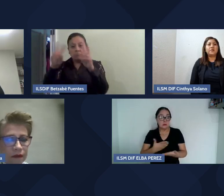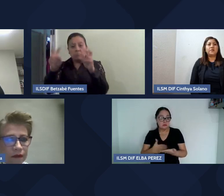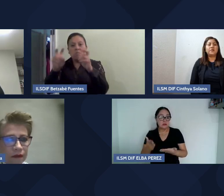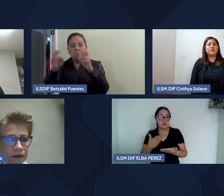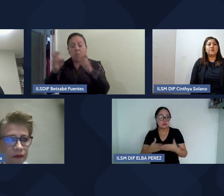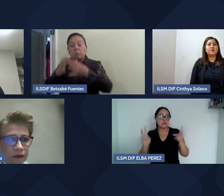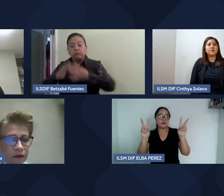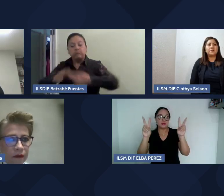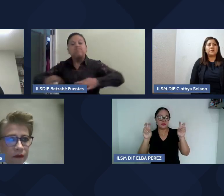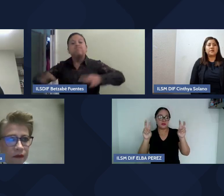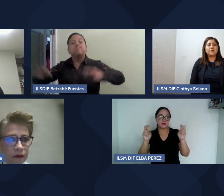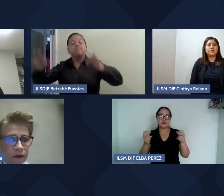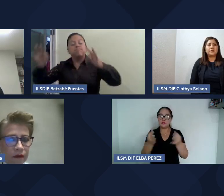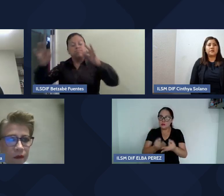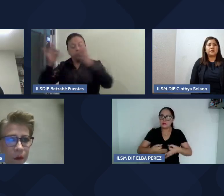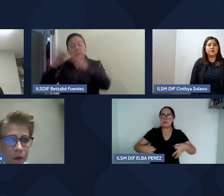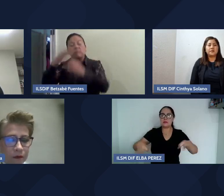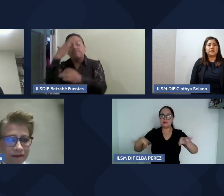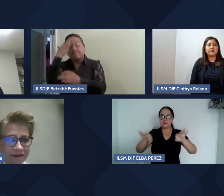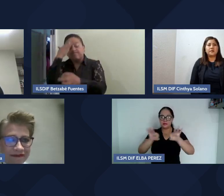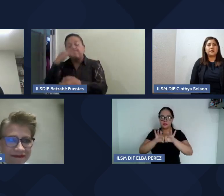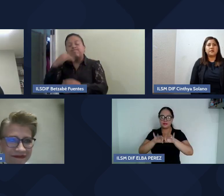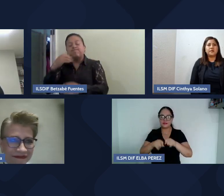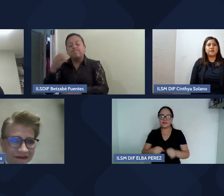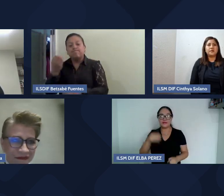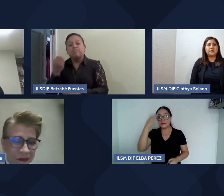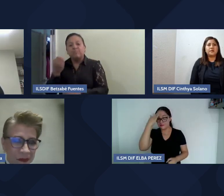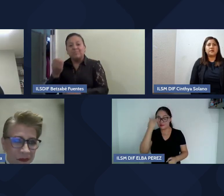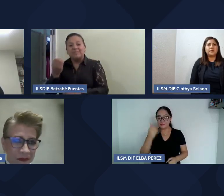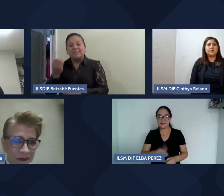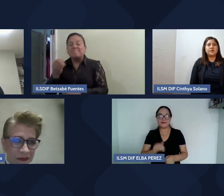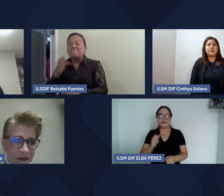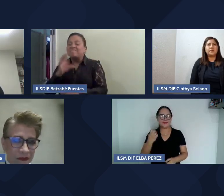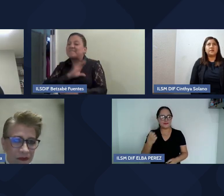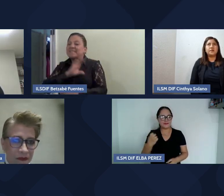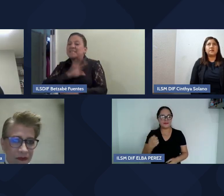bueno, debo decirlo, mi querida licenciada Patti, no solo